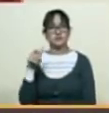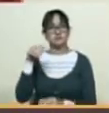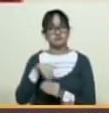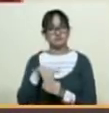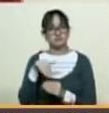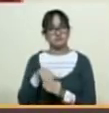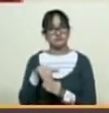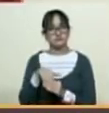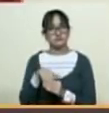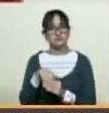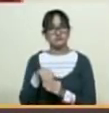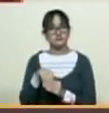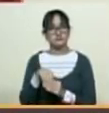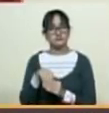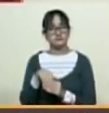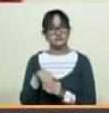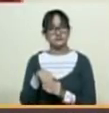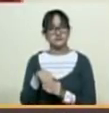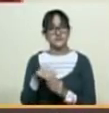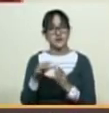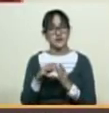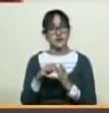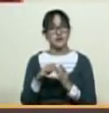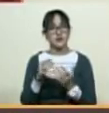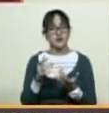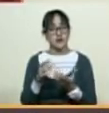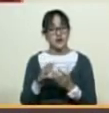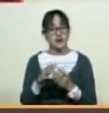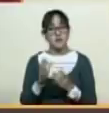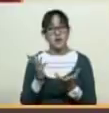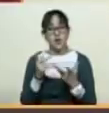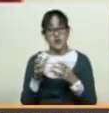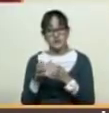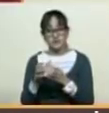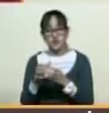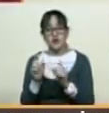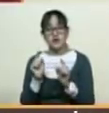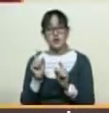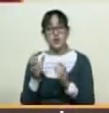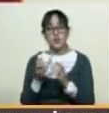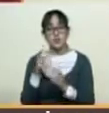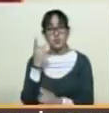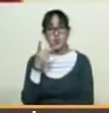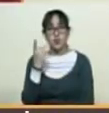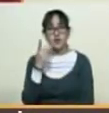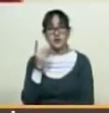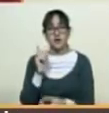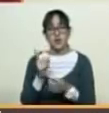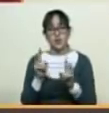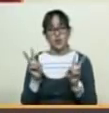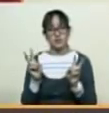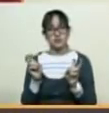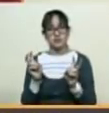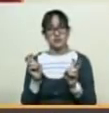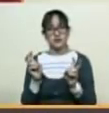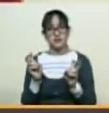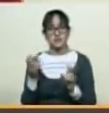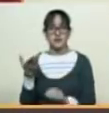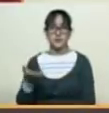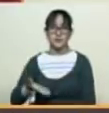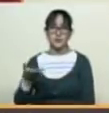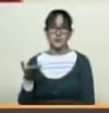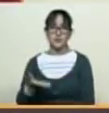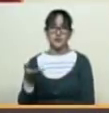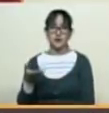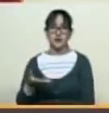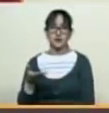candidatas, a las electoras y los electores en general y a las organizaciones con fines políticos, algunos aspectos que son fundamentales